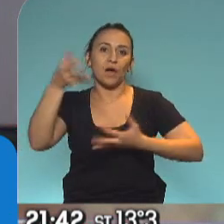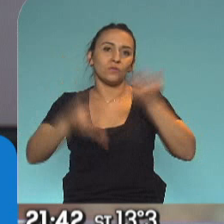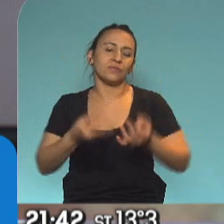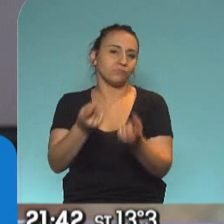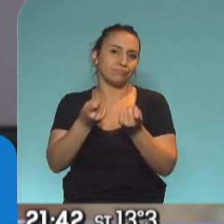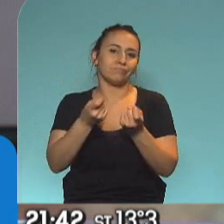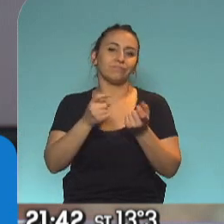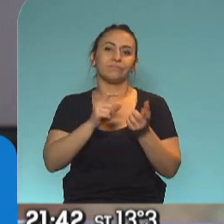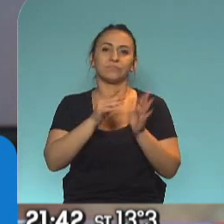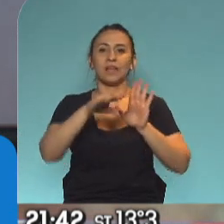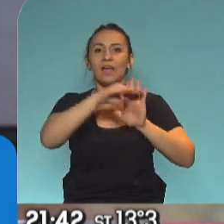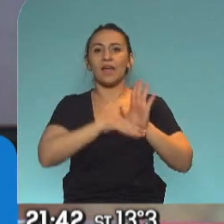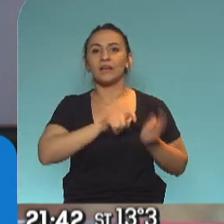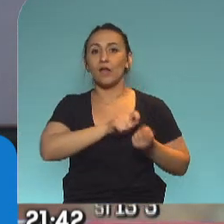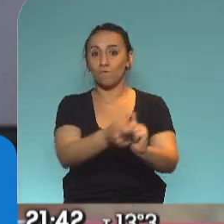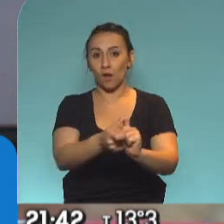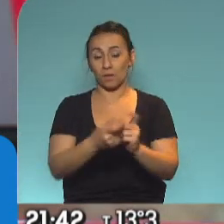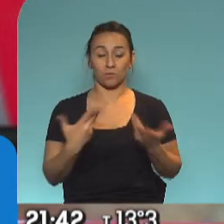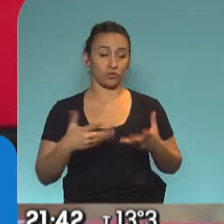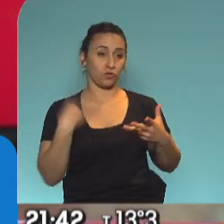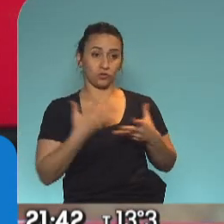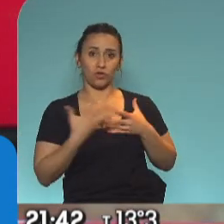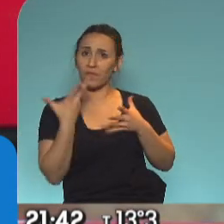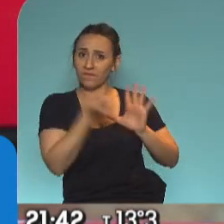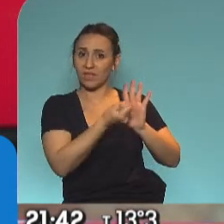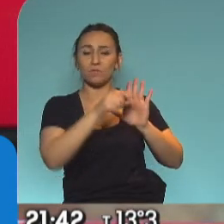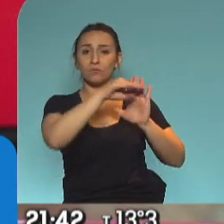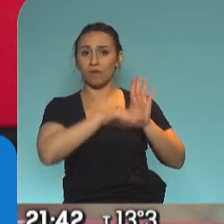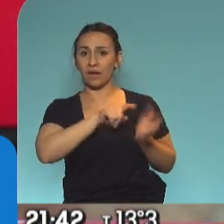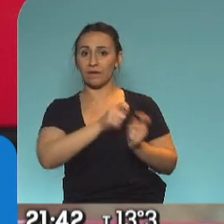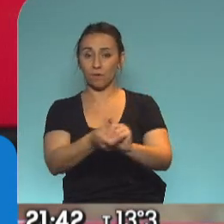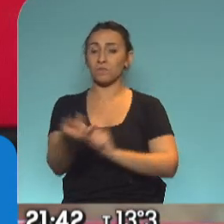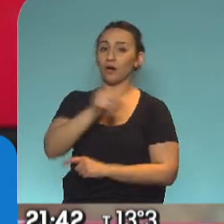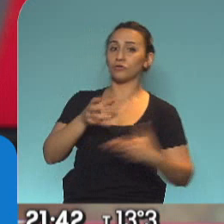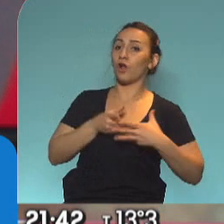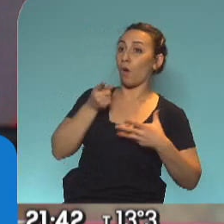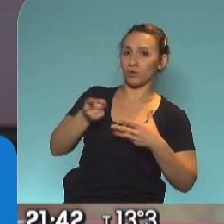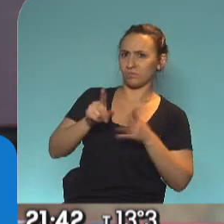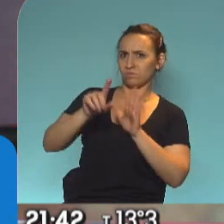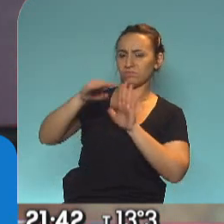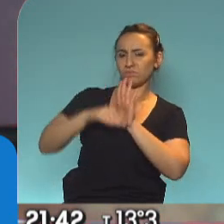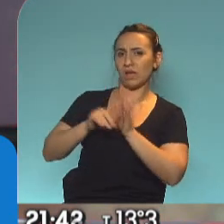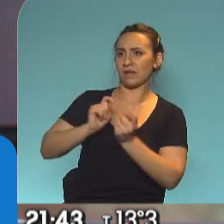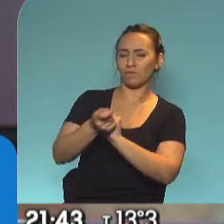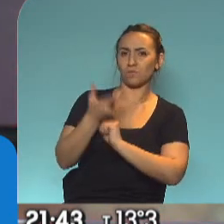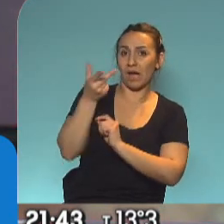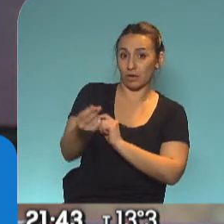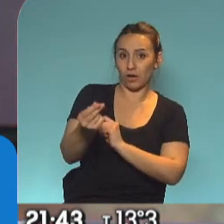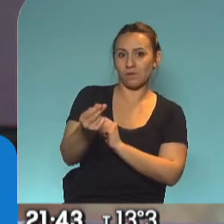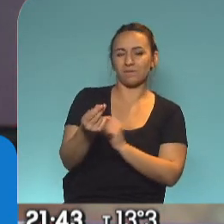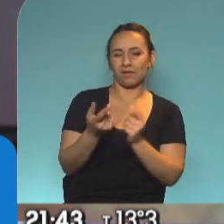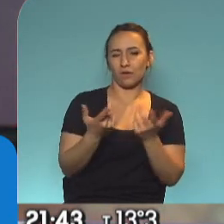la reforma lo hacemos con estos argumentos, los que se oponen a la reforma lo hacen con el argumento de que les viene muy bien que las cosas funcionen